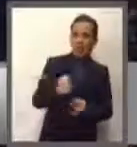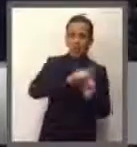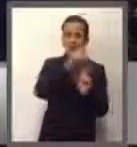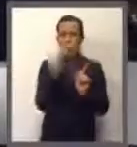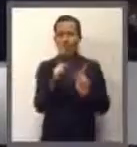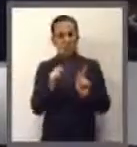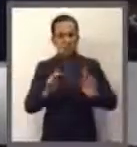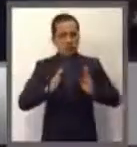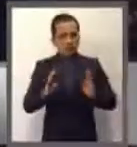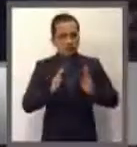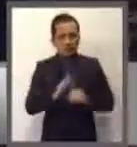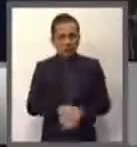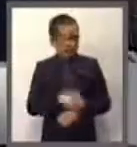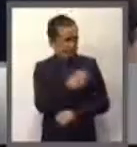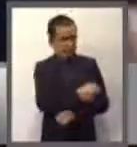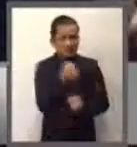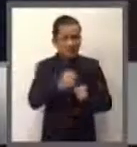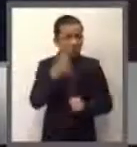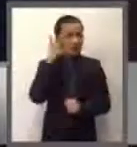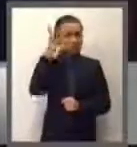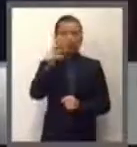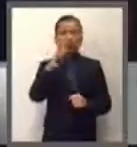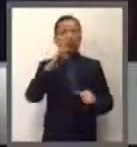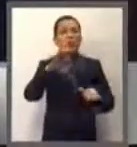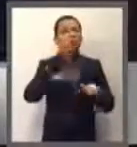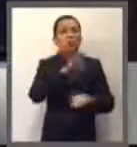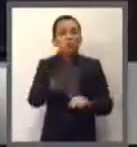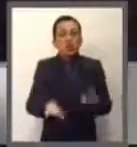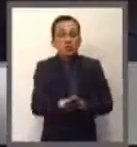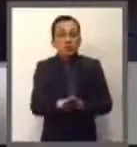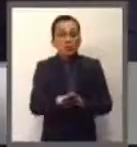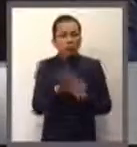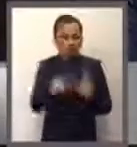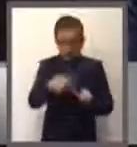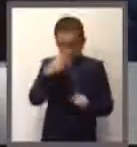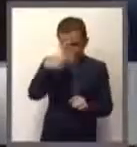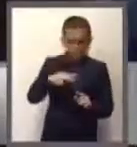va a morir entregando al país hundido en la violencia. Gracias.